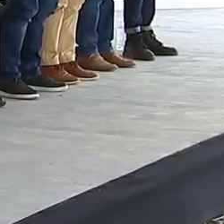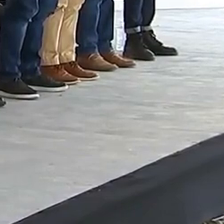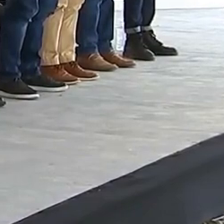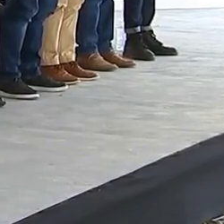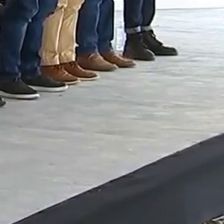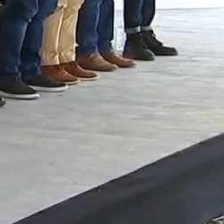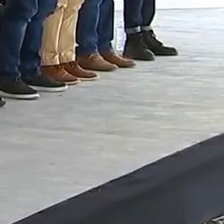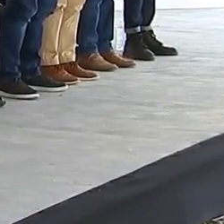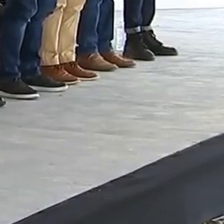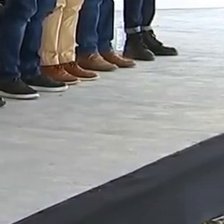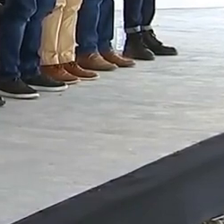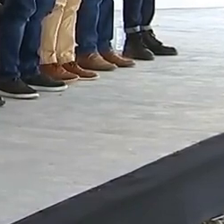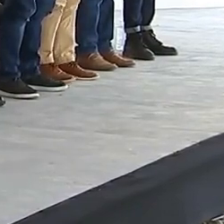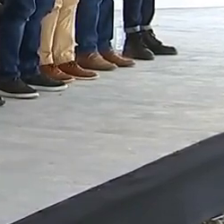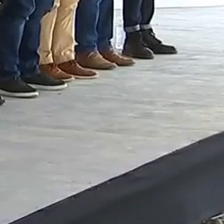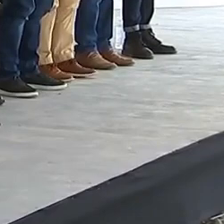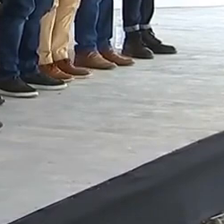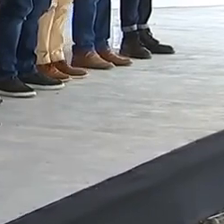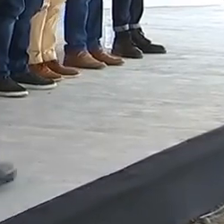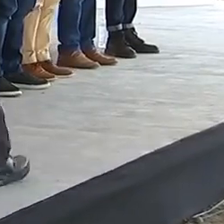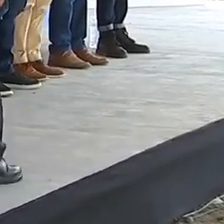de desvío número 3.